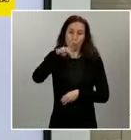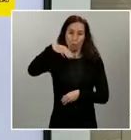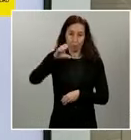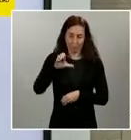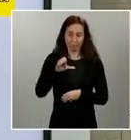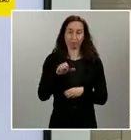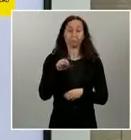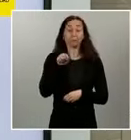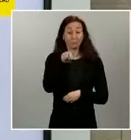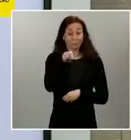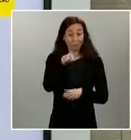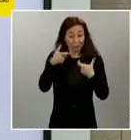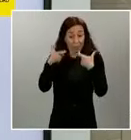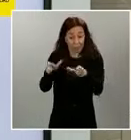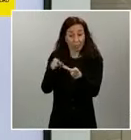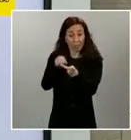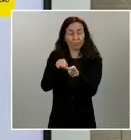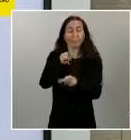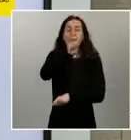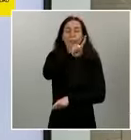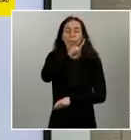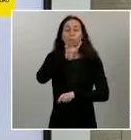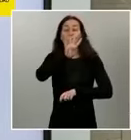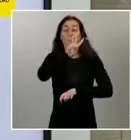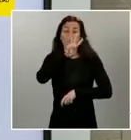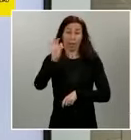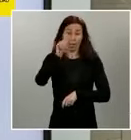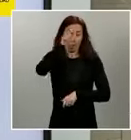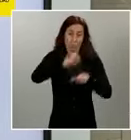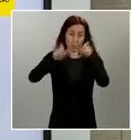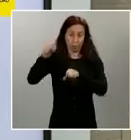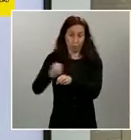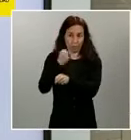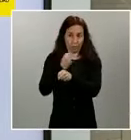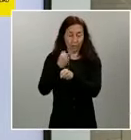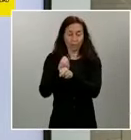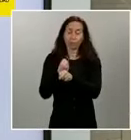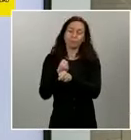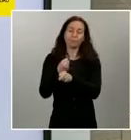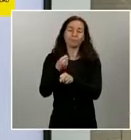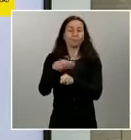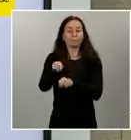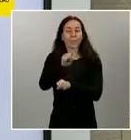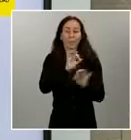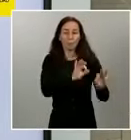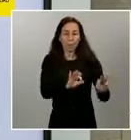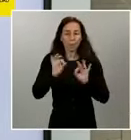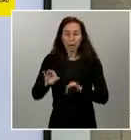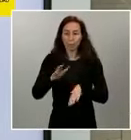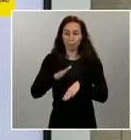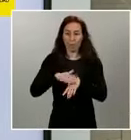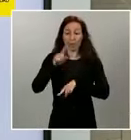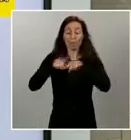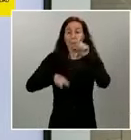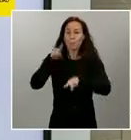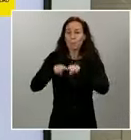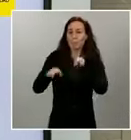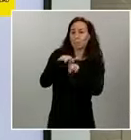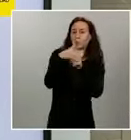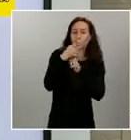con una plantilla de 140 efectivos, está especialmente preparada para intervenir en ambientes contaminados y realizar